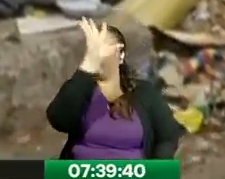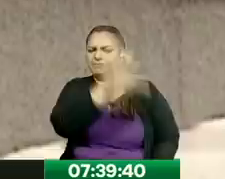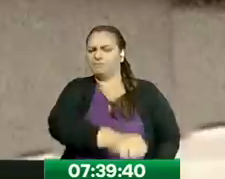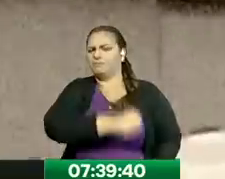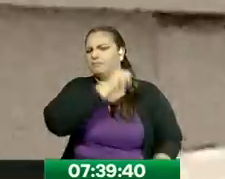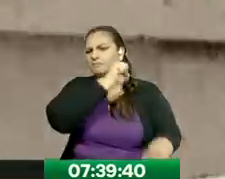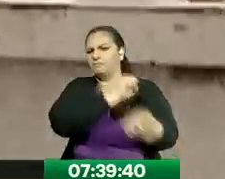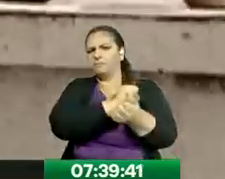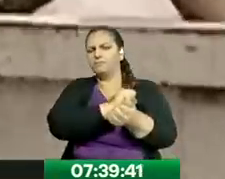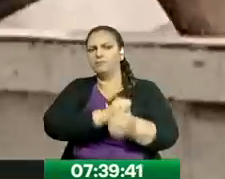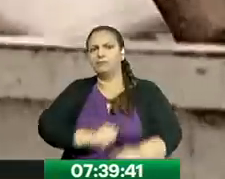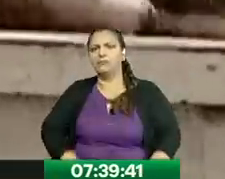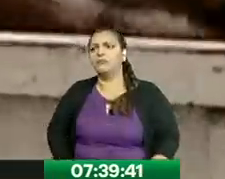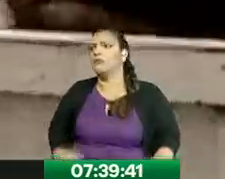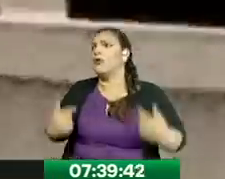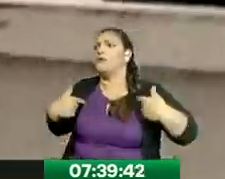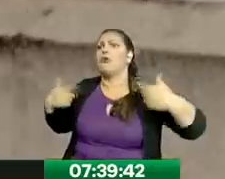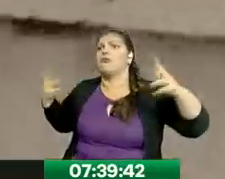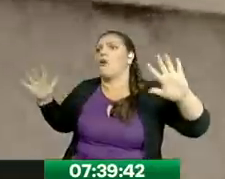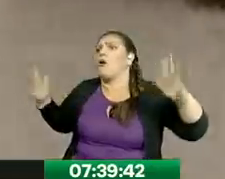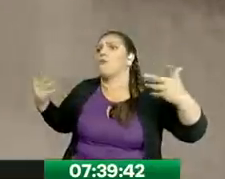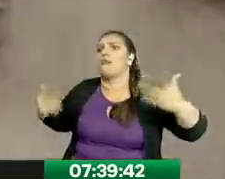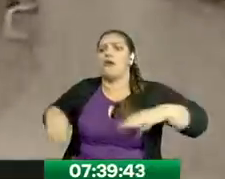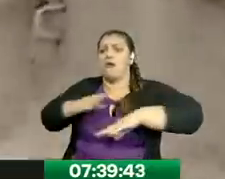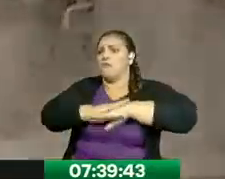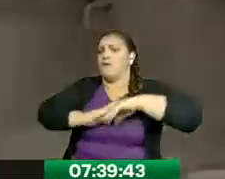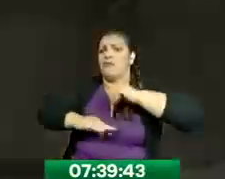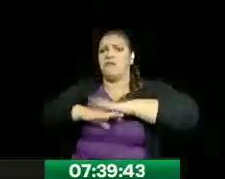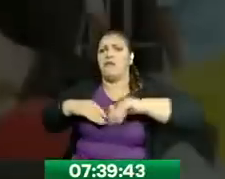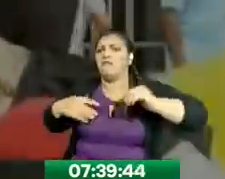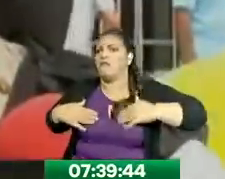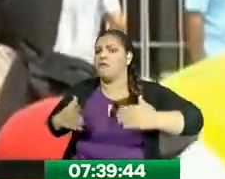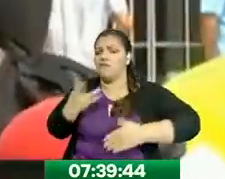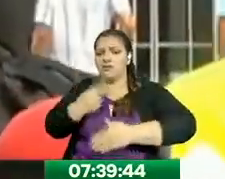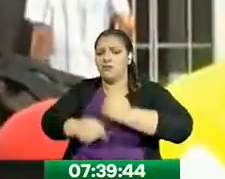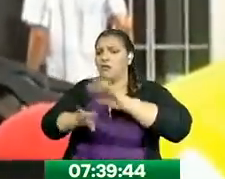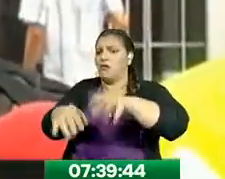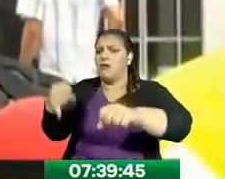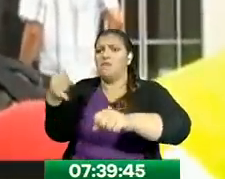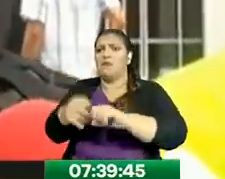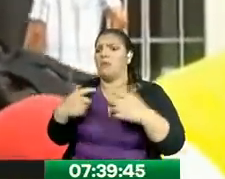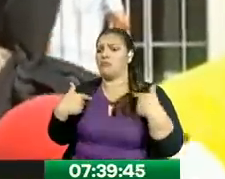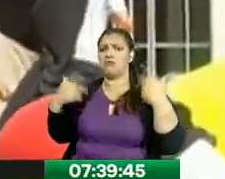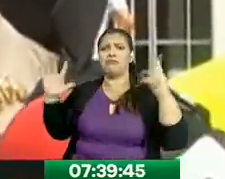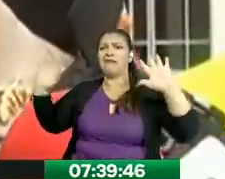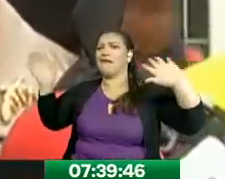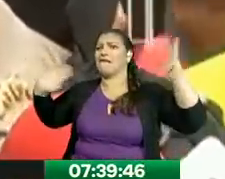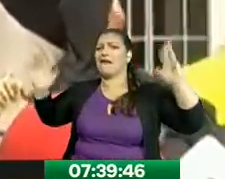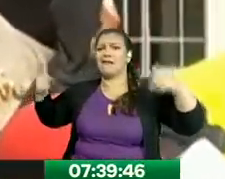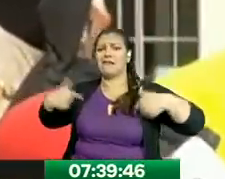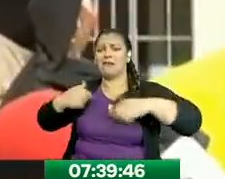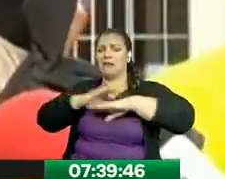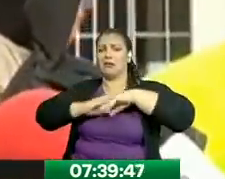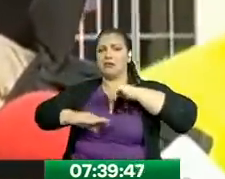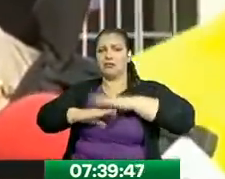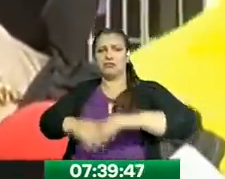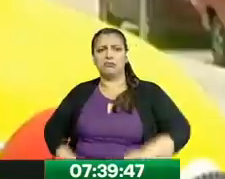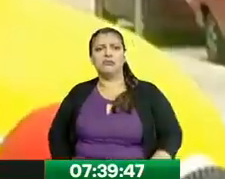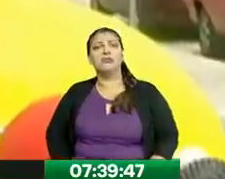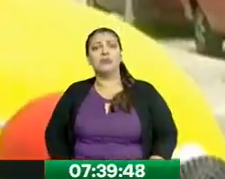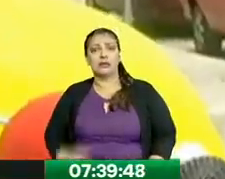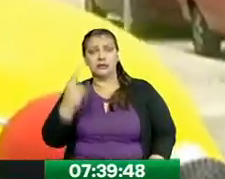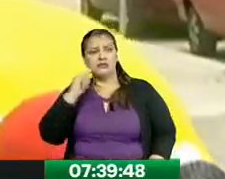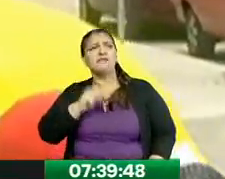señor manifestó que no había sido el causante de ningún hecho la niña nos dijo que fue una presunta violación